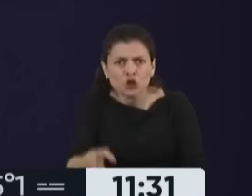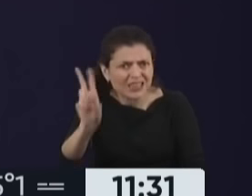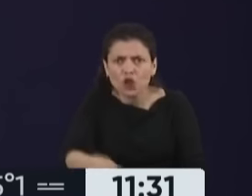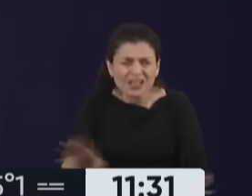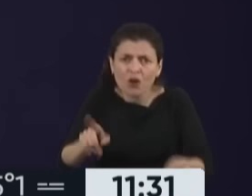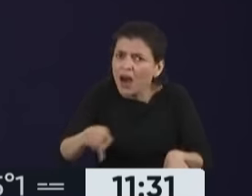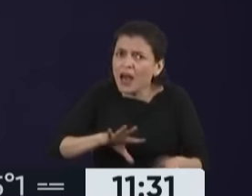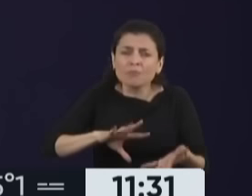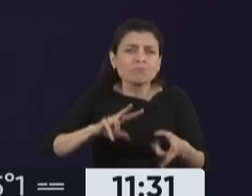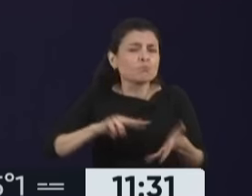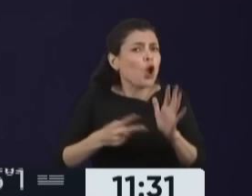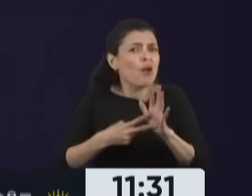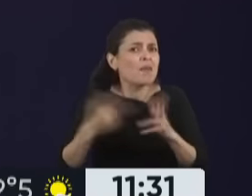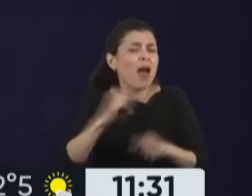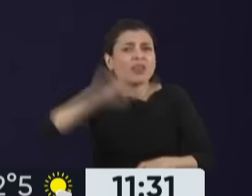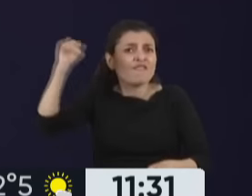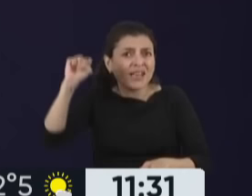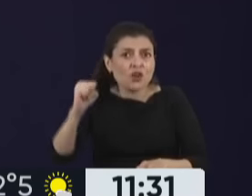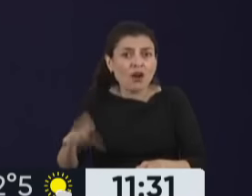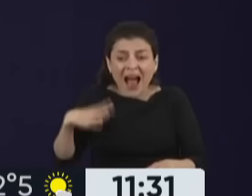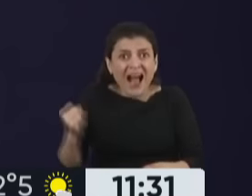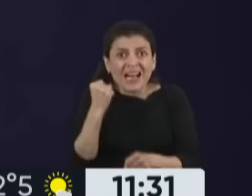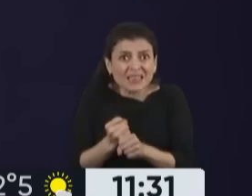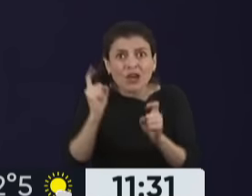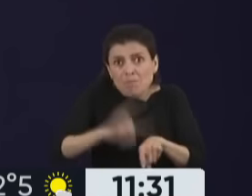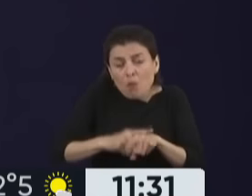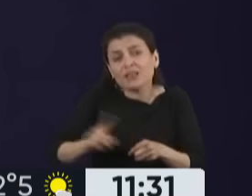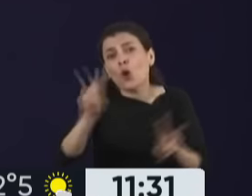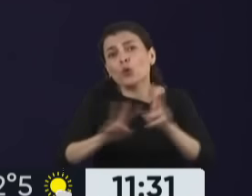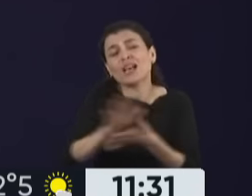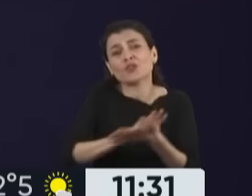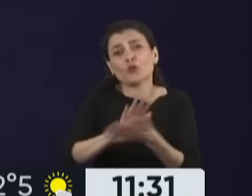inflacionario que lo estamos solucionando, no hay mucho más para aclarar que eso. Bueno, listos, nos fuimos, chau, gracias.